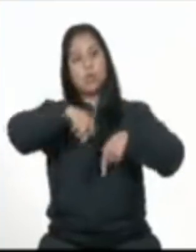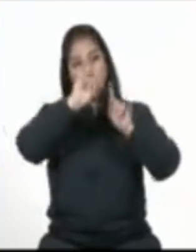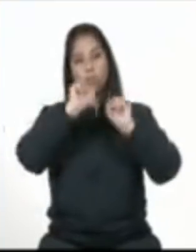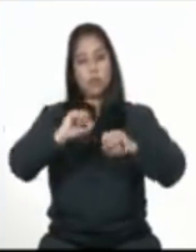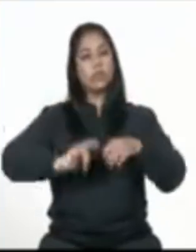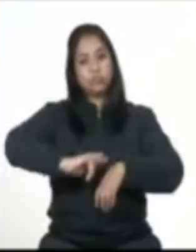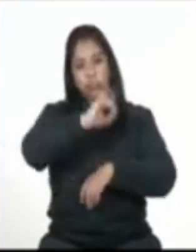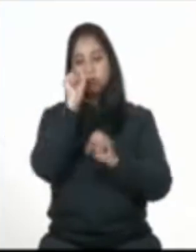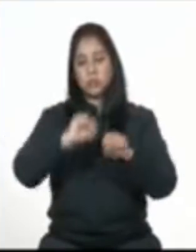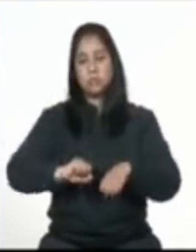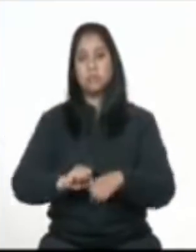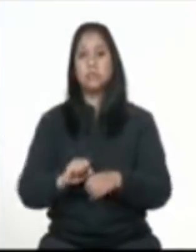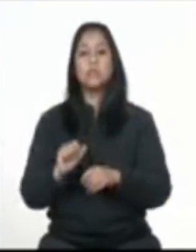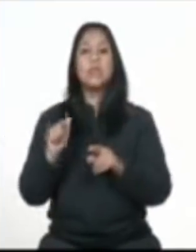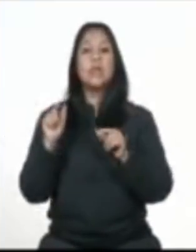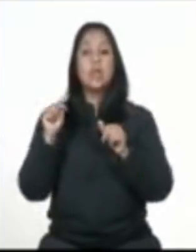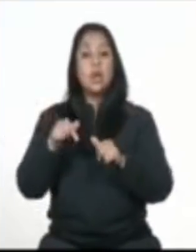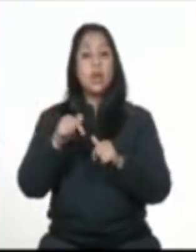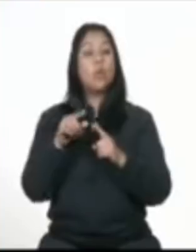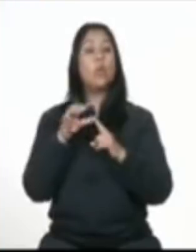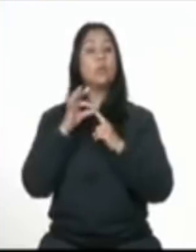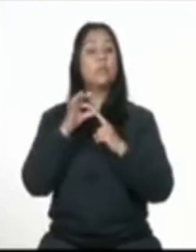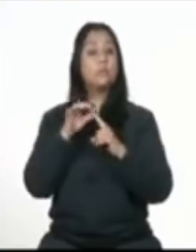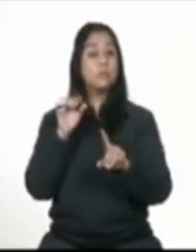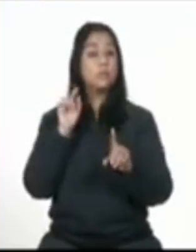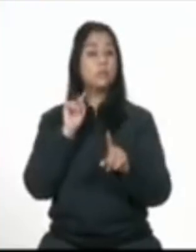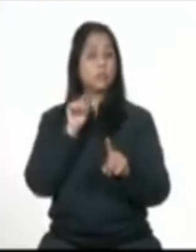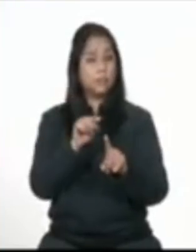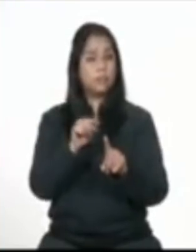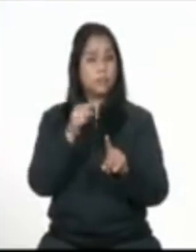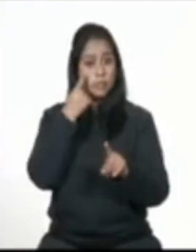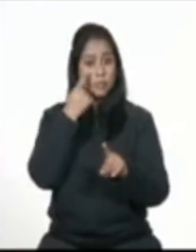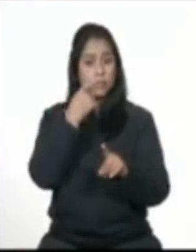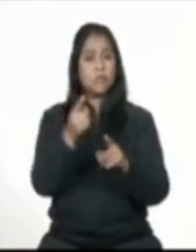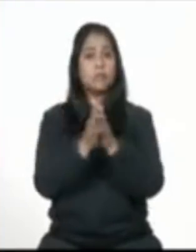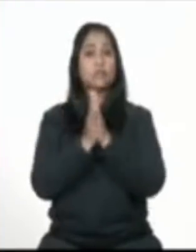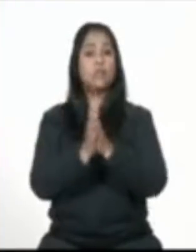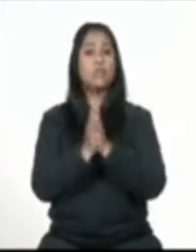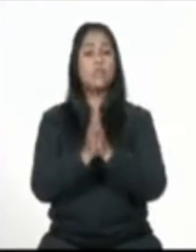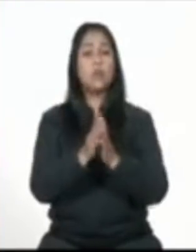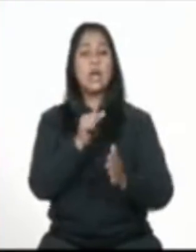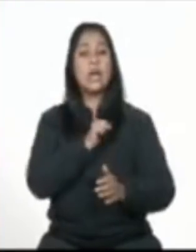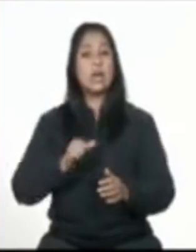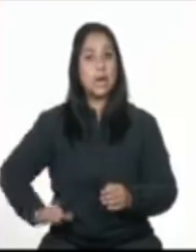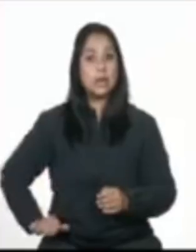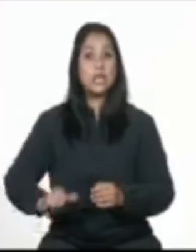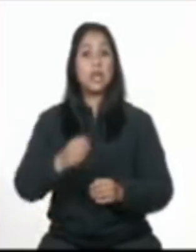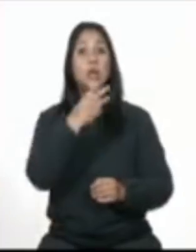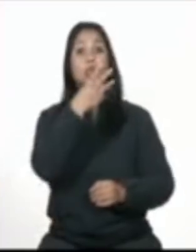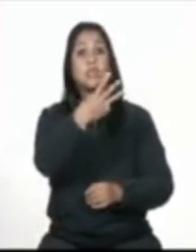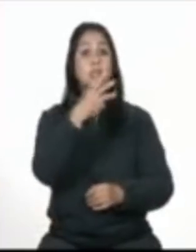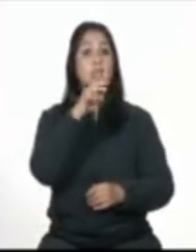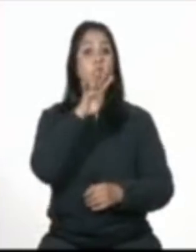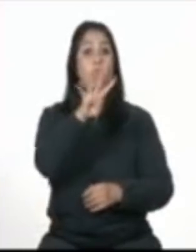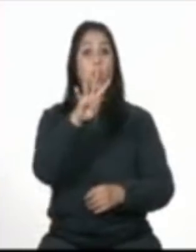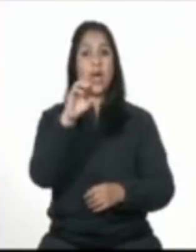Hago un especial énfasis en esto y les pido, por favor, a los señores alcaldes, los